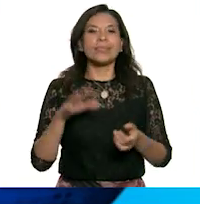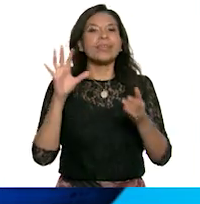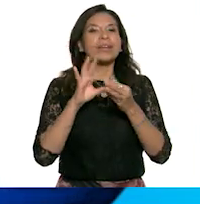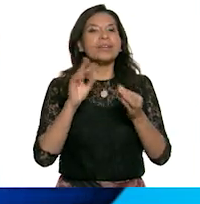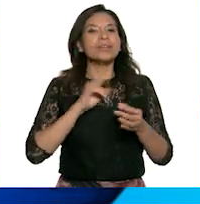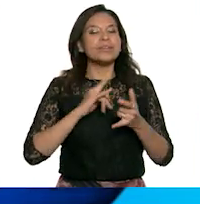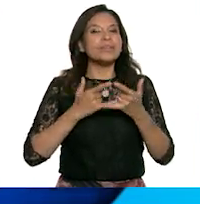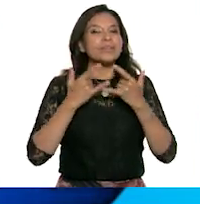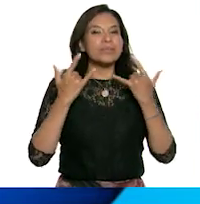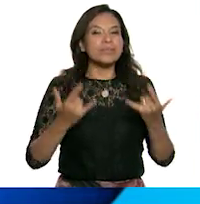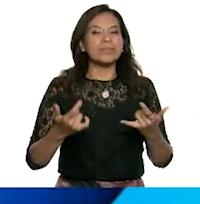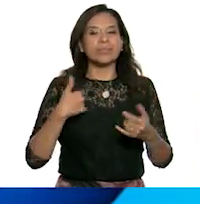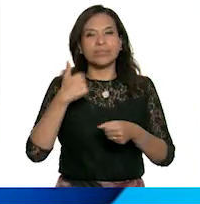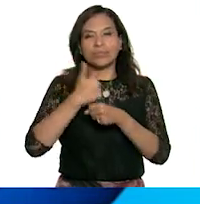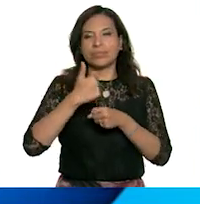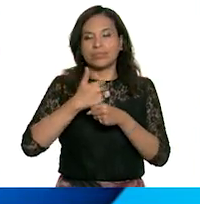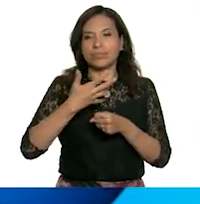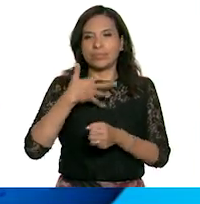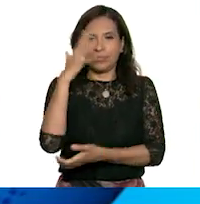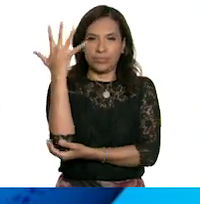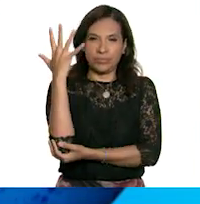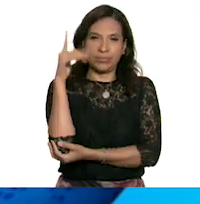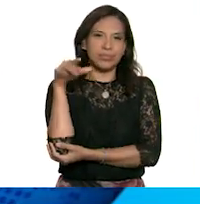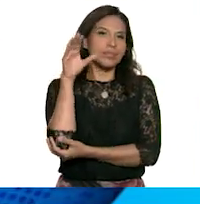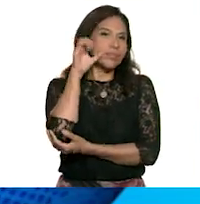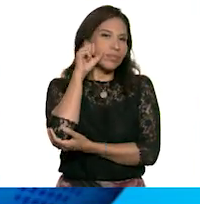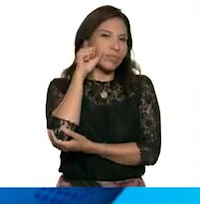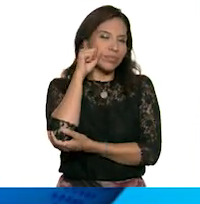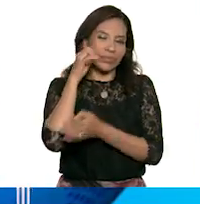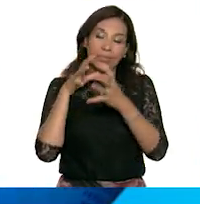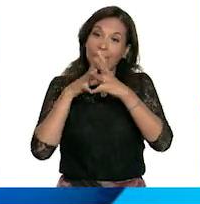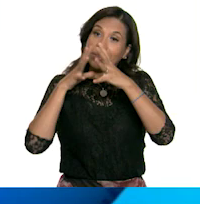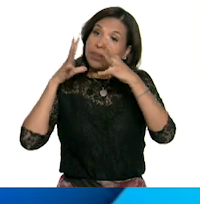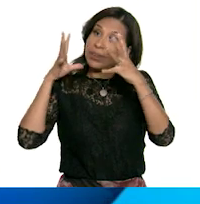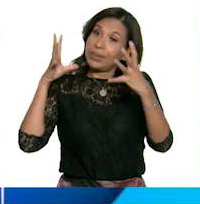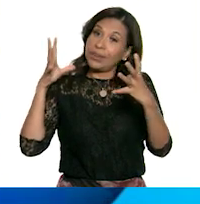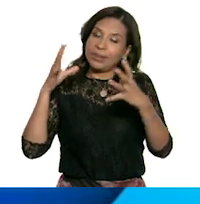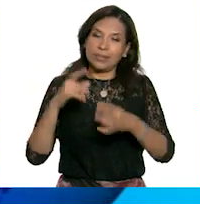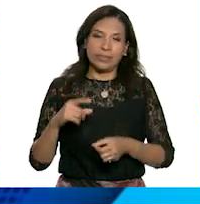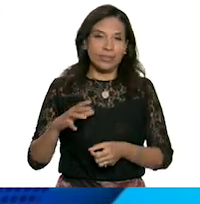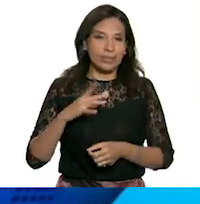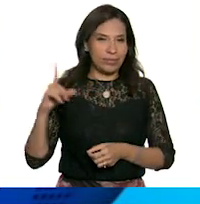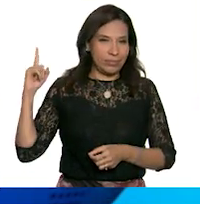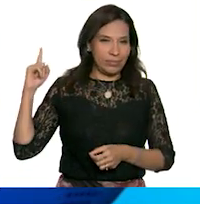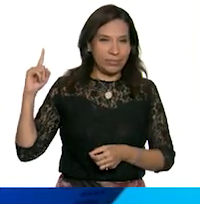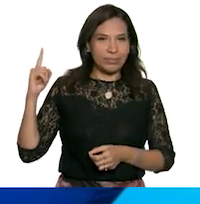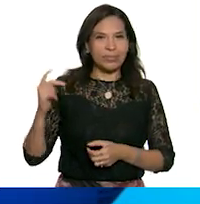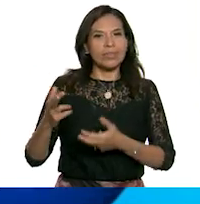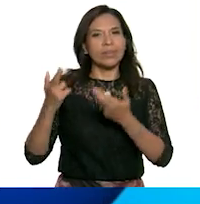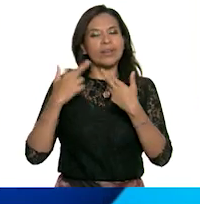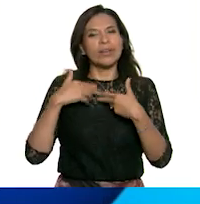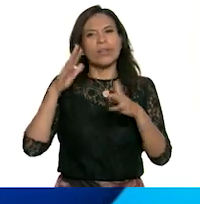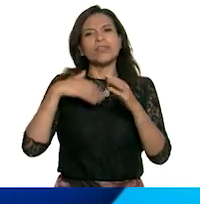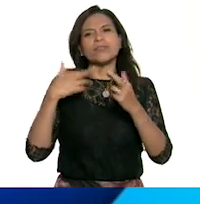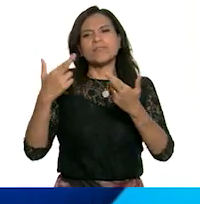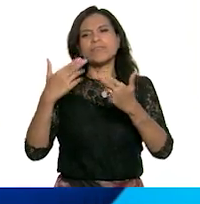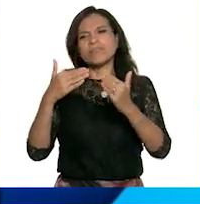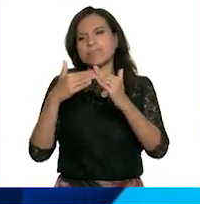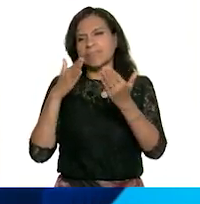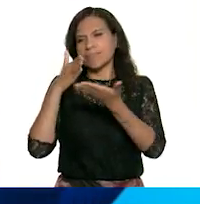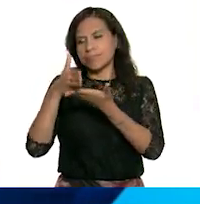cuento mi historia. Mi abuela tiene un árbol de naranjas muy grande y siempre me regala algunos cuando voy a su casa.